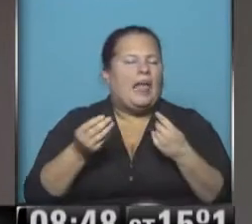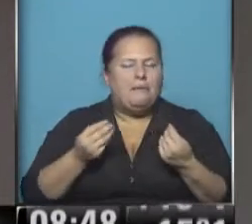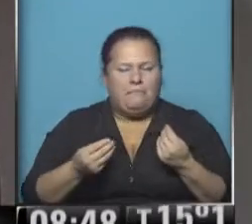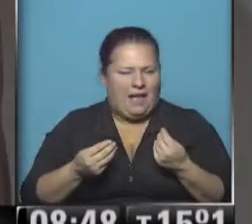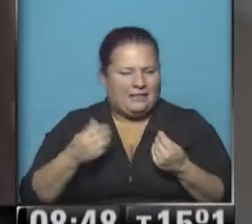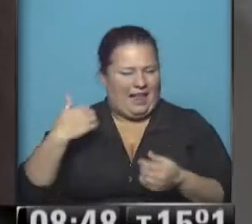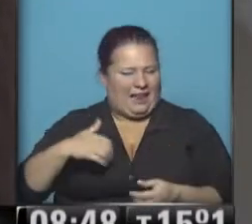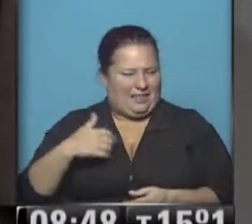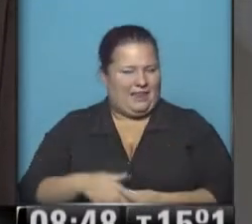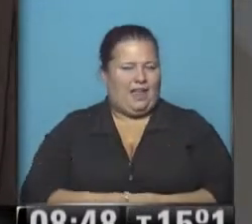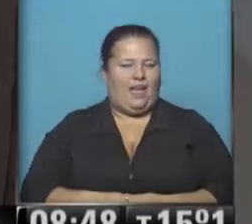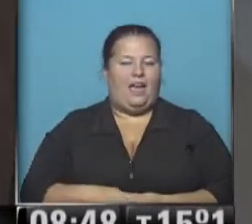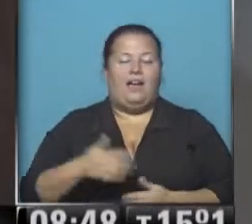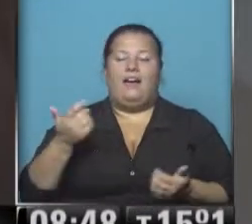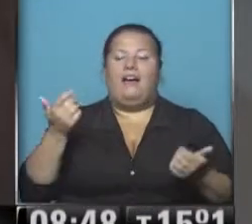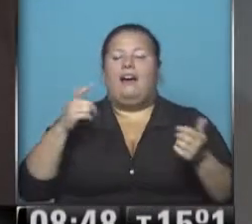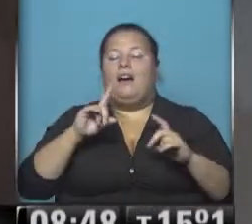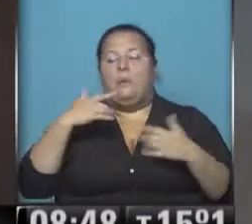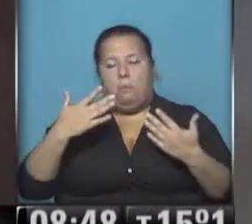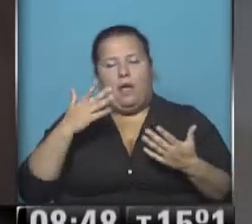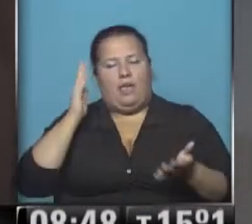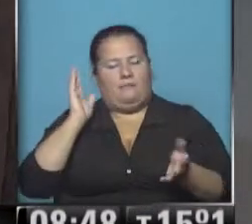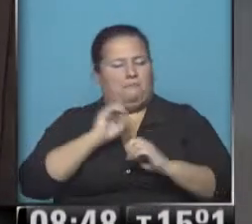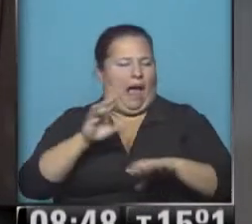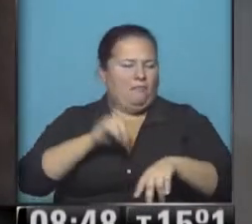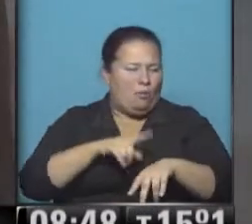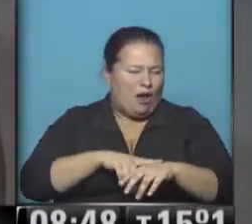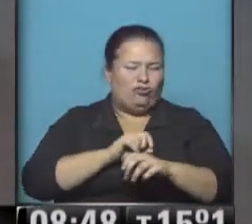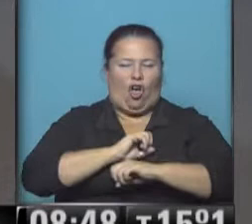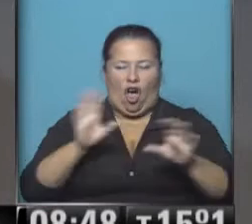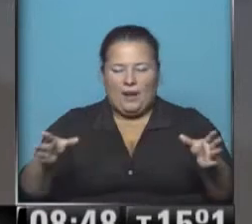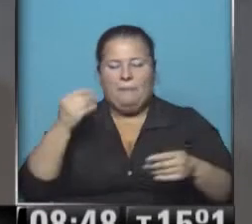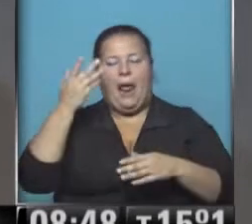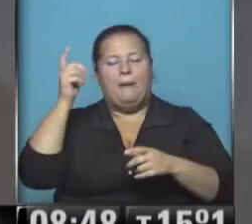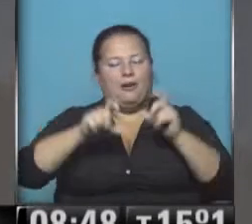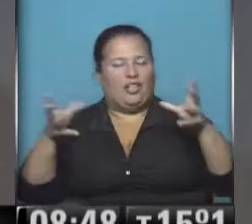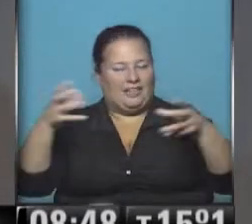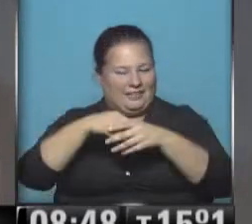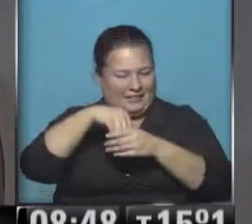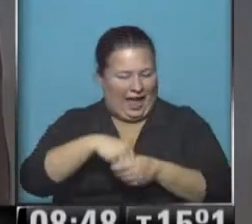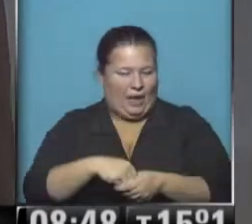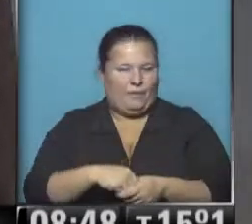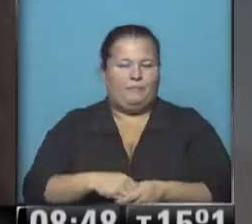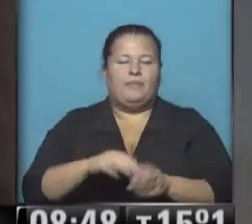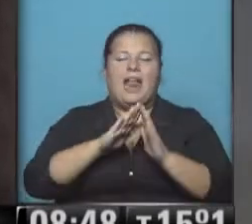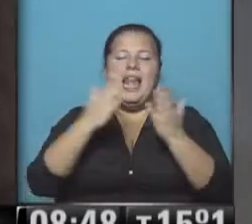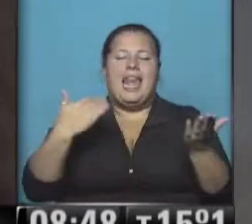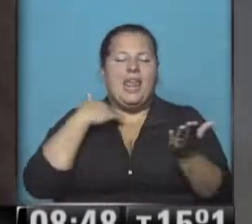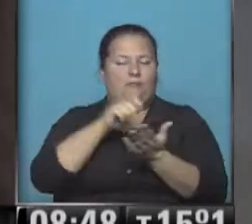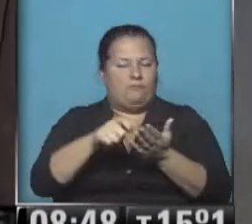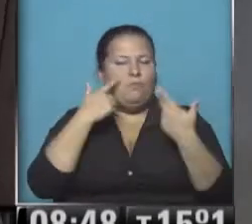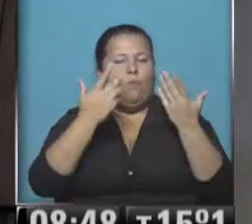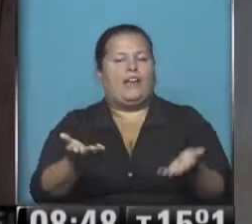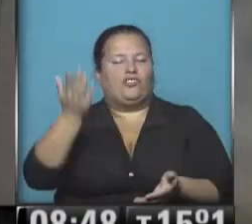en el país no fue una misión exenta de malos momentos de muy malos momentos para quienes la integraron se escribió un libro fue presentado